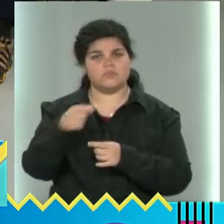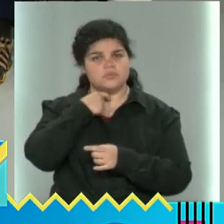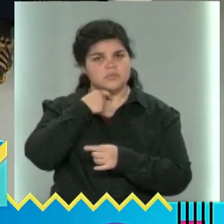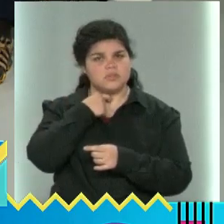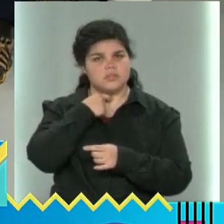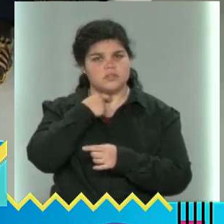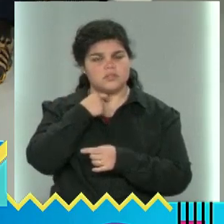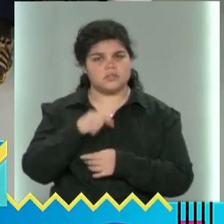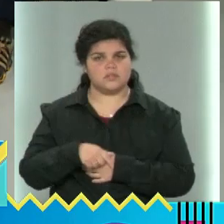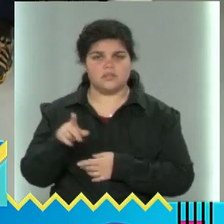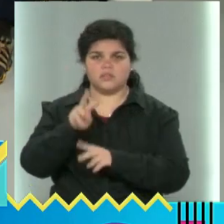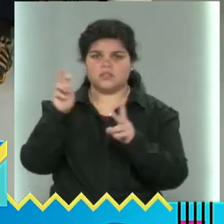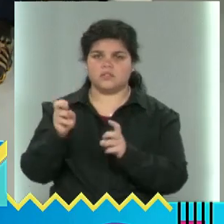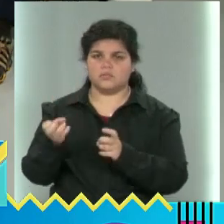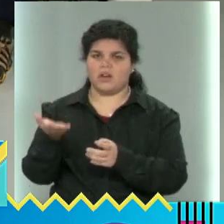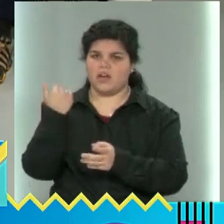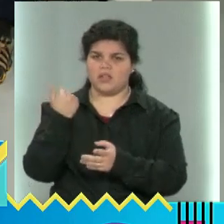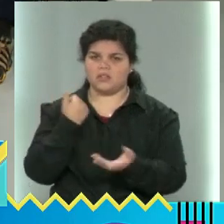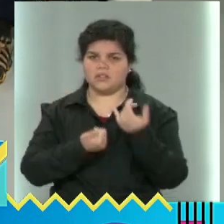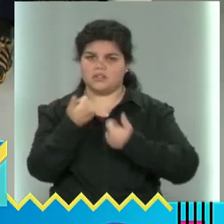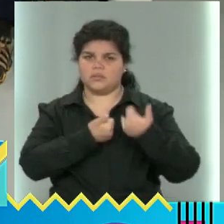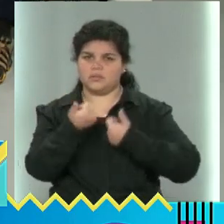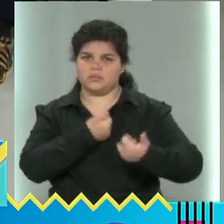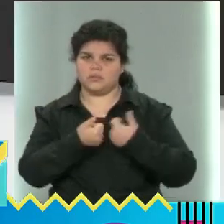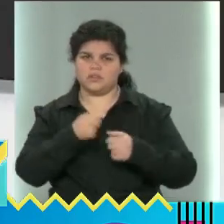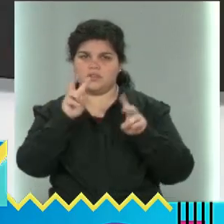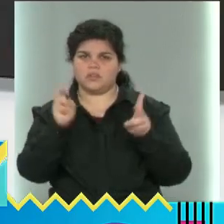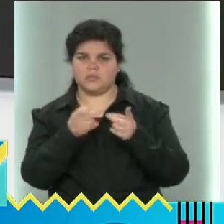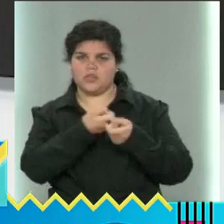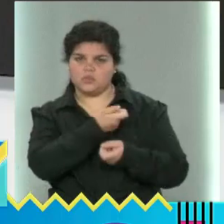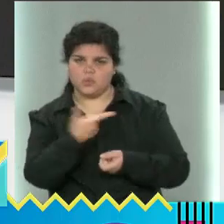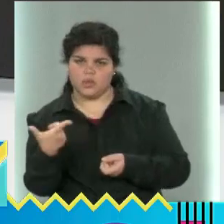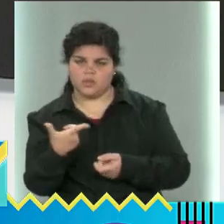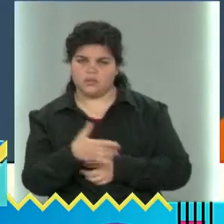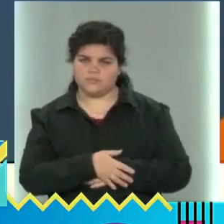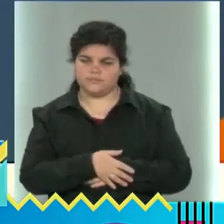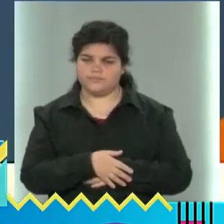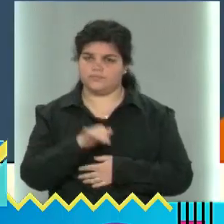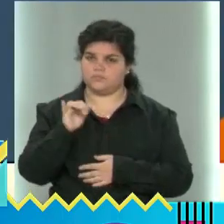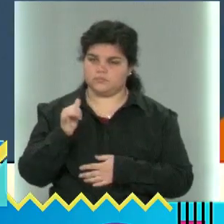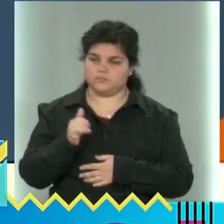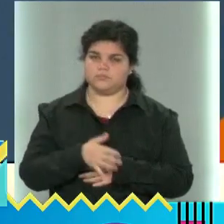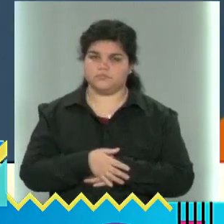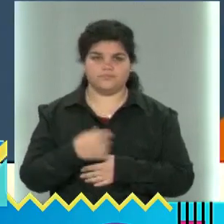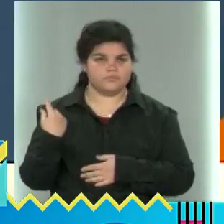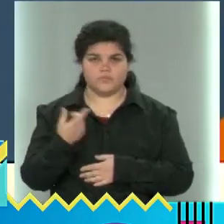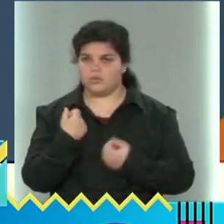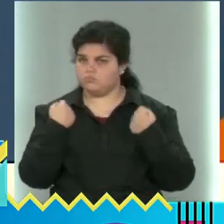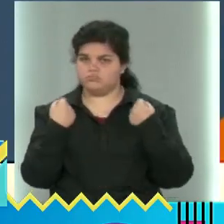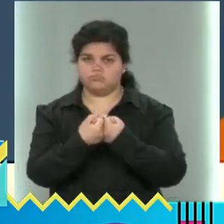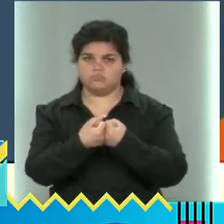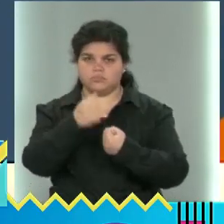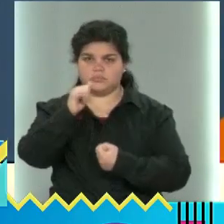un comentario con respecto a lo que habíamos estado hablando en el bloque anterior, ¿no? Con los sueldos. Yo sí, nosotros estamos de acuerdo con